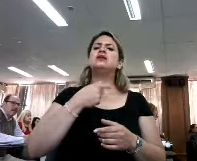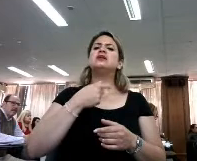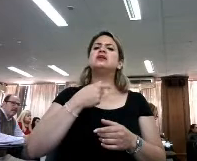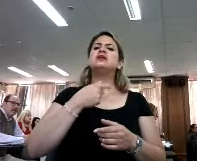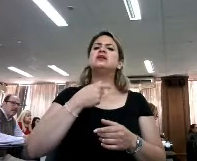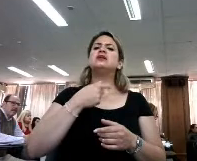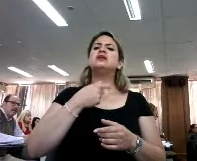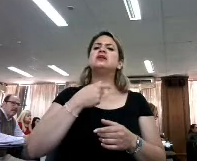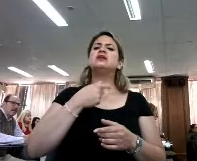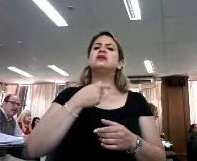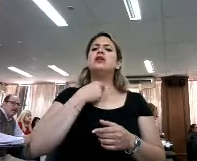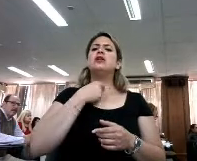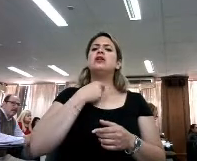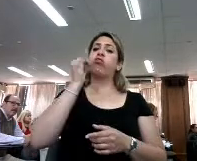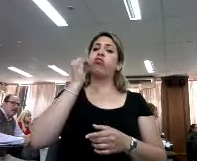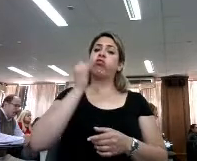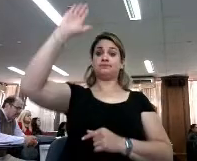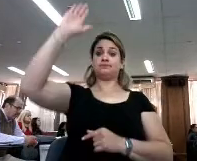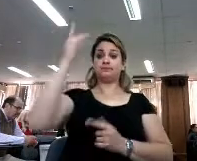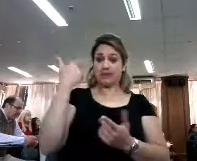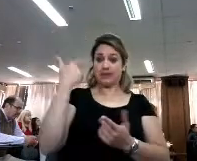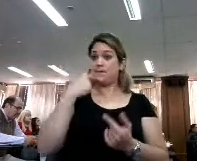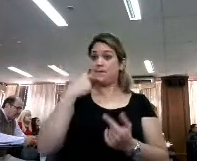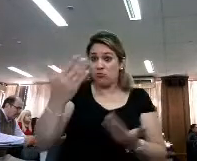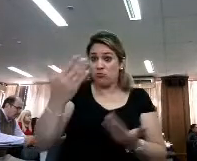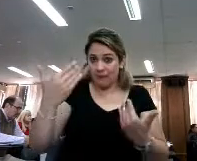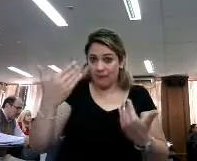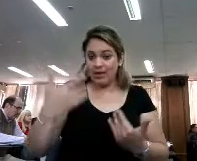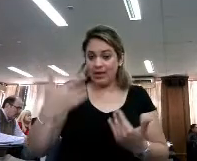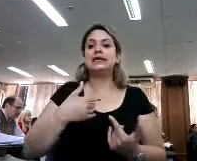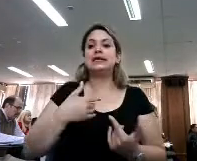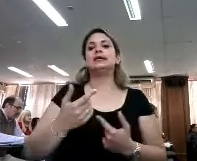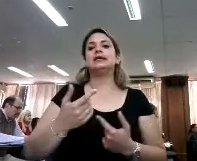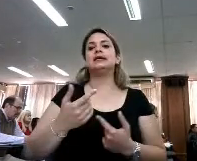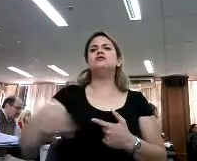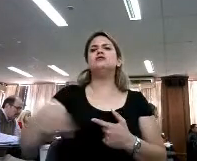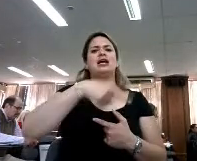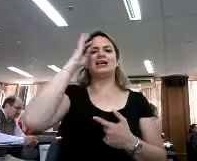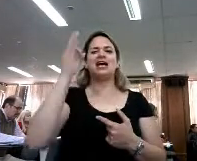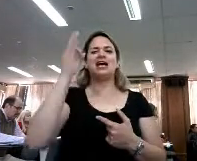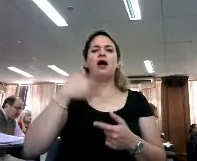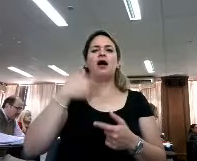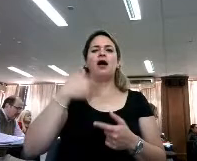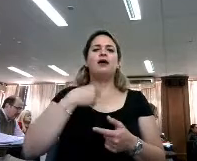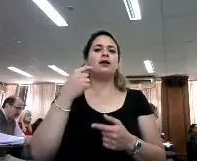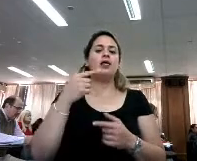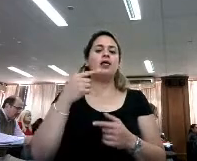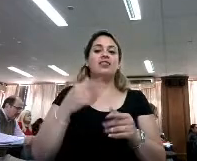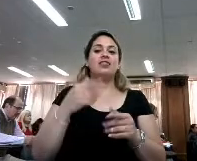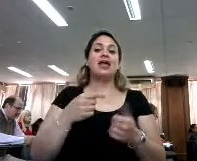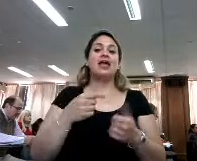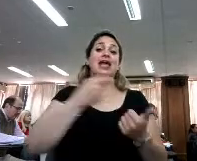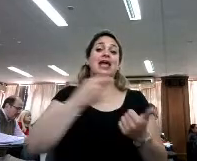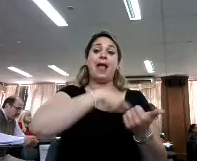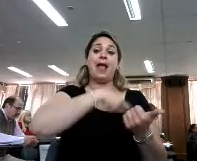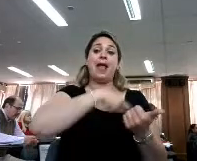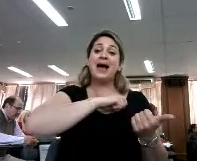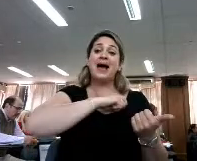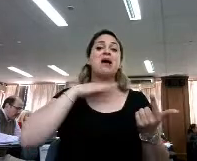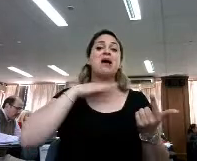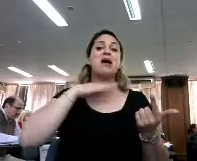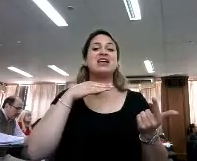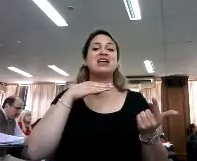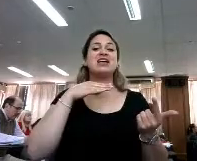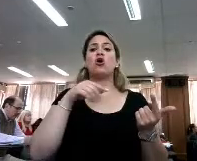que esto ya estamos cerrando, ya ustedes han tenido la posibilidad de escuchar diferentes realidades en España, México y